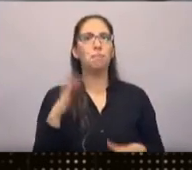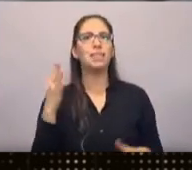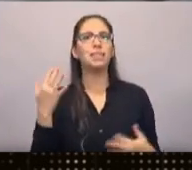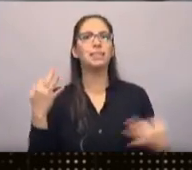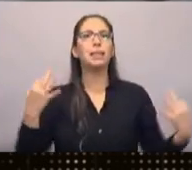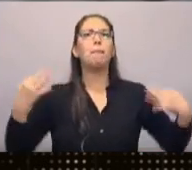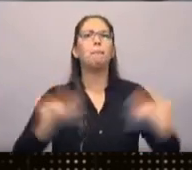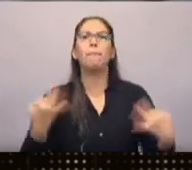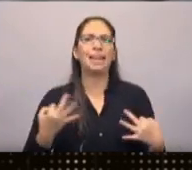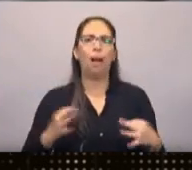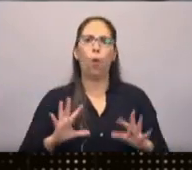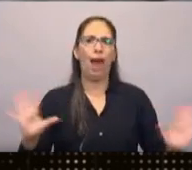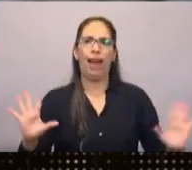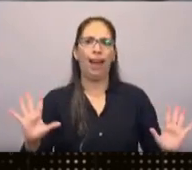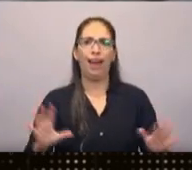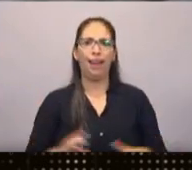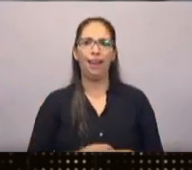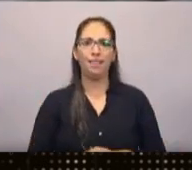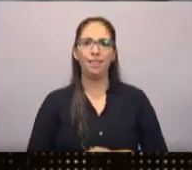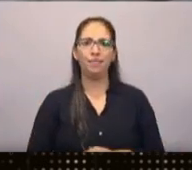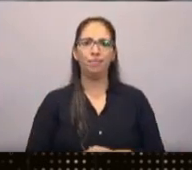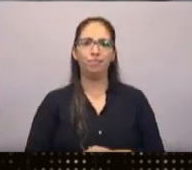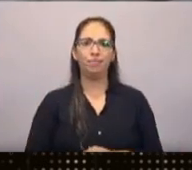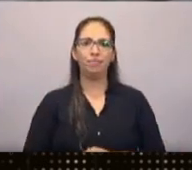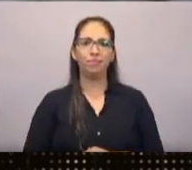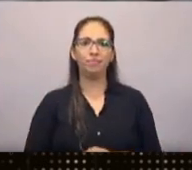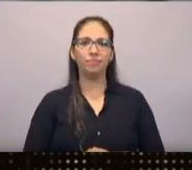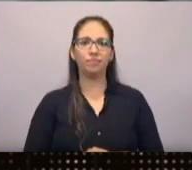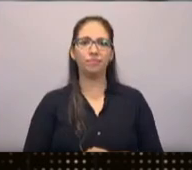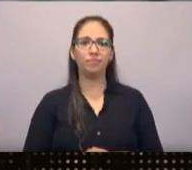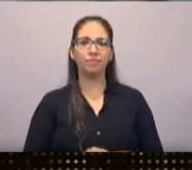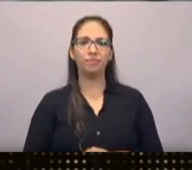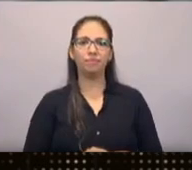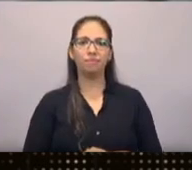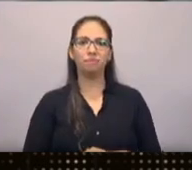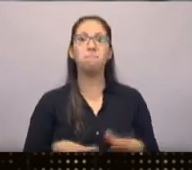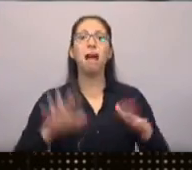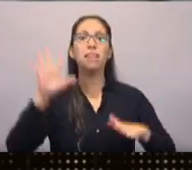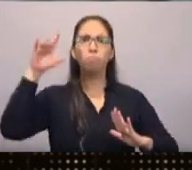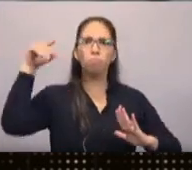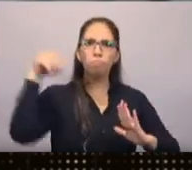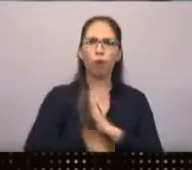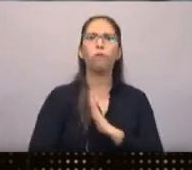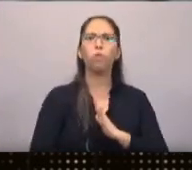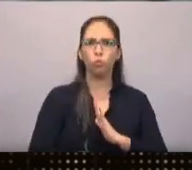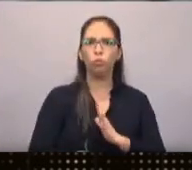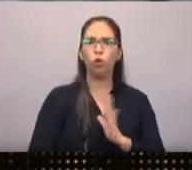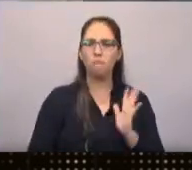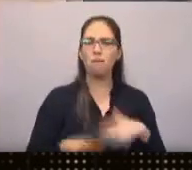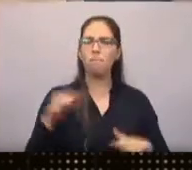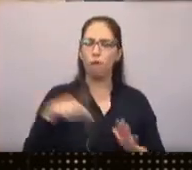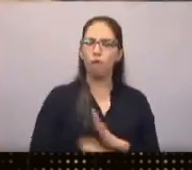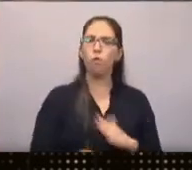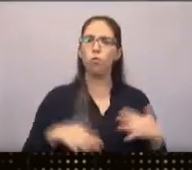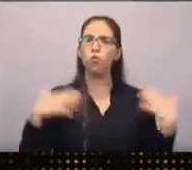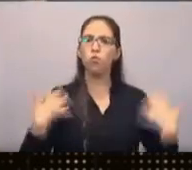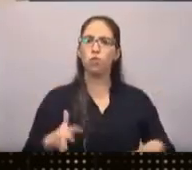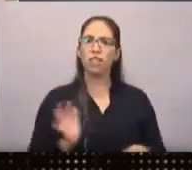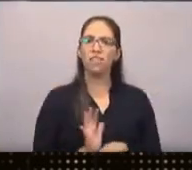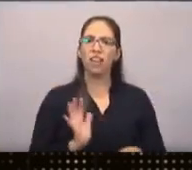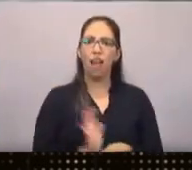espectacular más e más hondo y más profundo porque la verdad